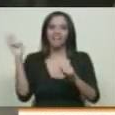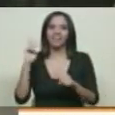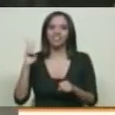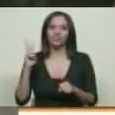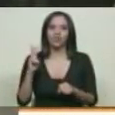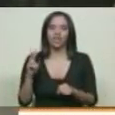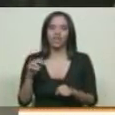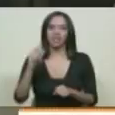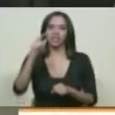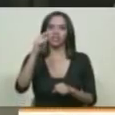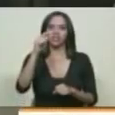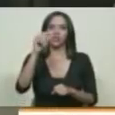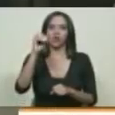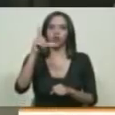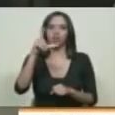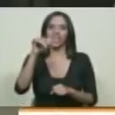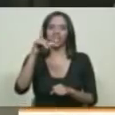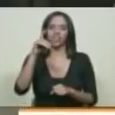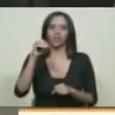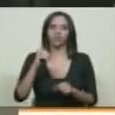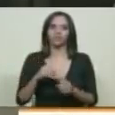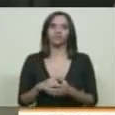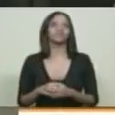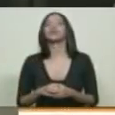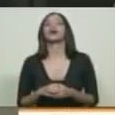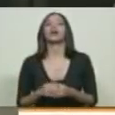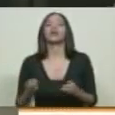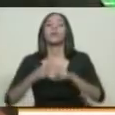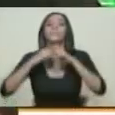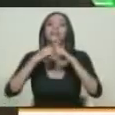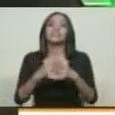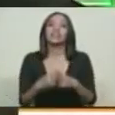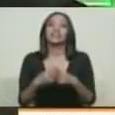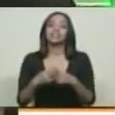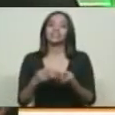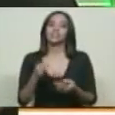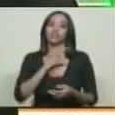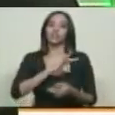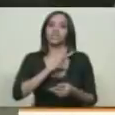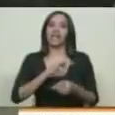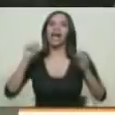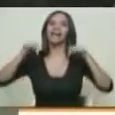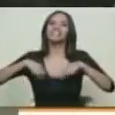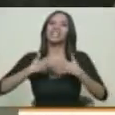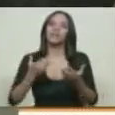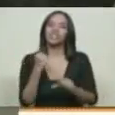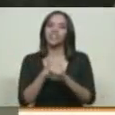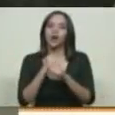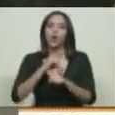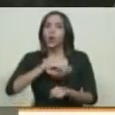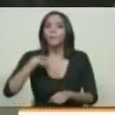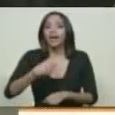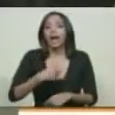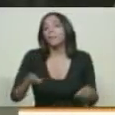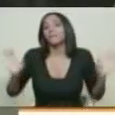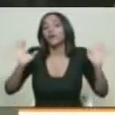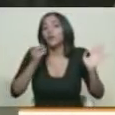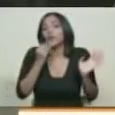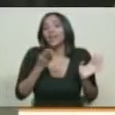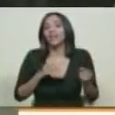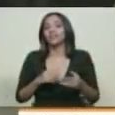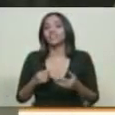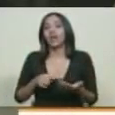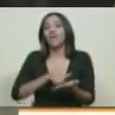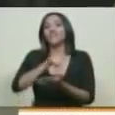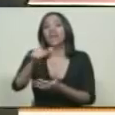ideas políticas, sí, y por prestarse a causas que son sociales. Aquí te damos trabajo, no pagamos, pero bueno, hermano, te pagamos con viajes